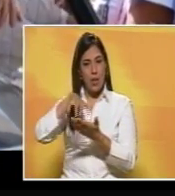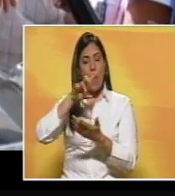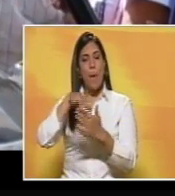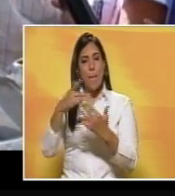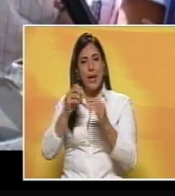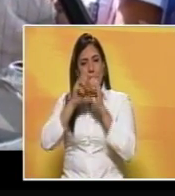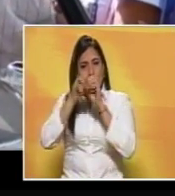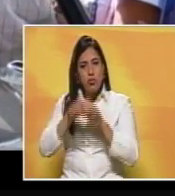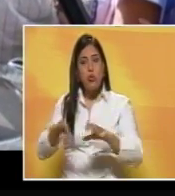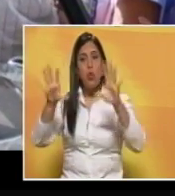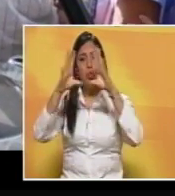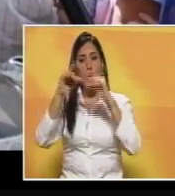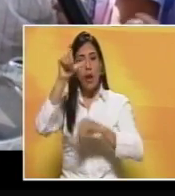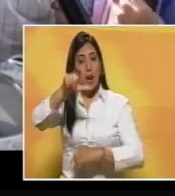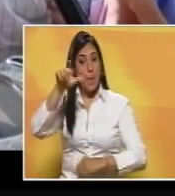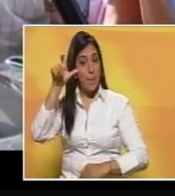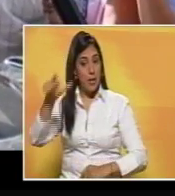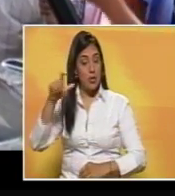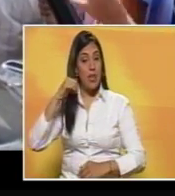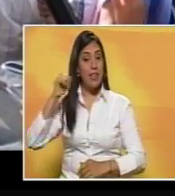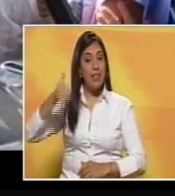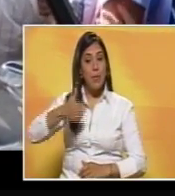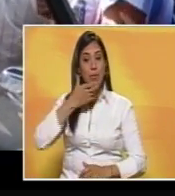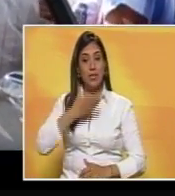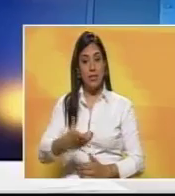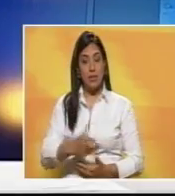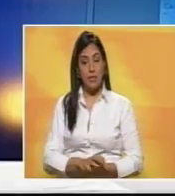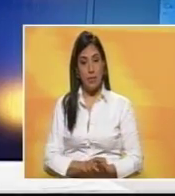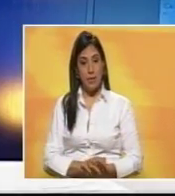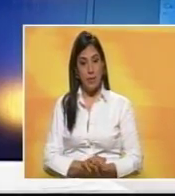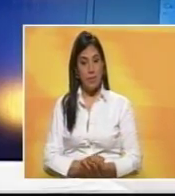para el esparcimiento de los aragüeños en época decembrina.